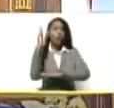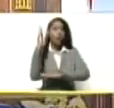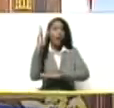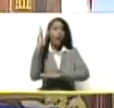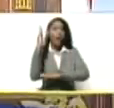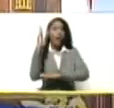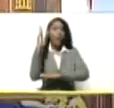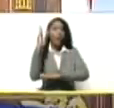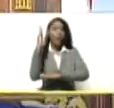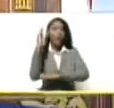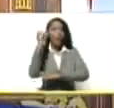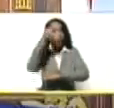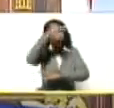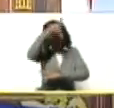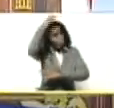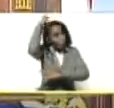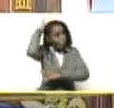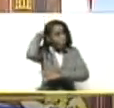población